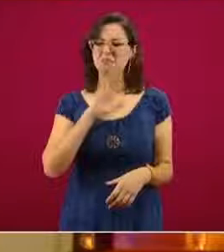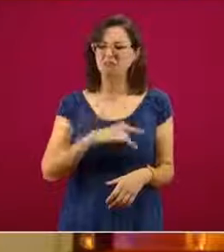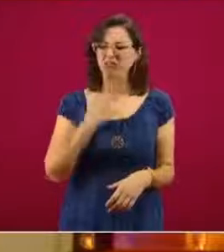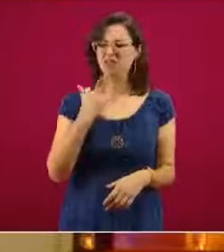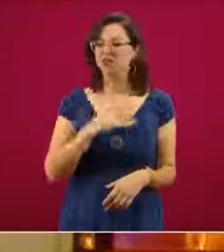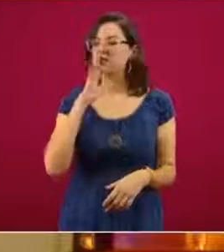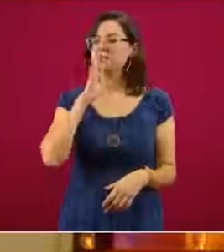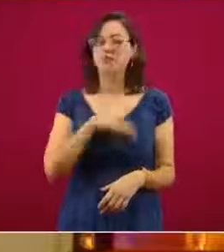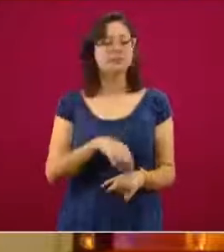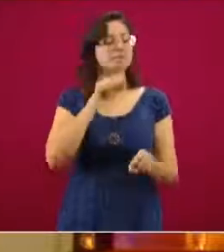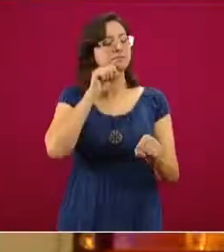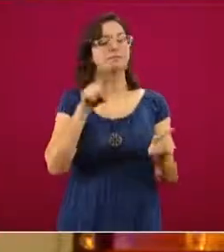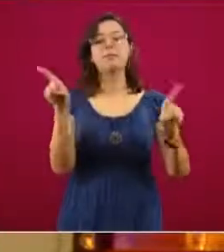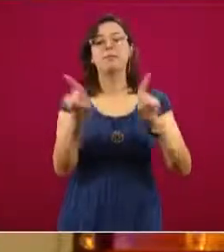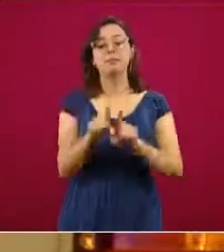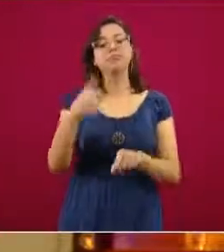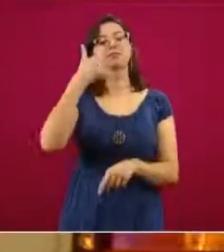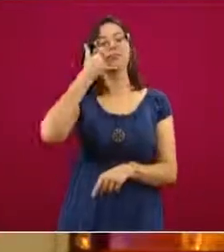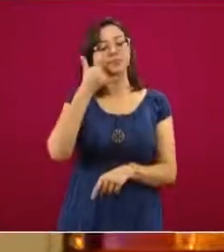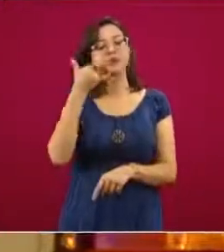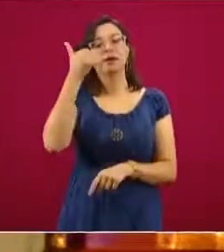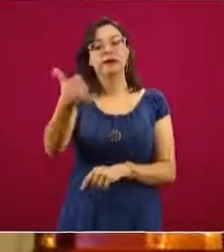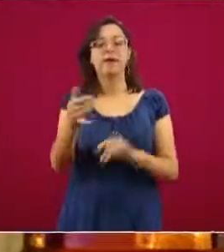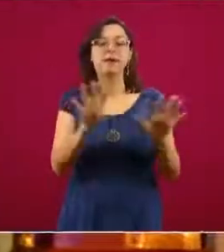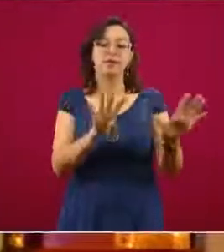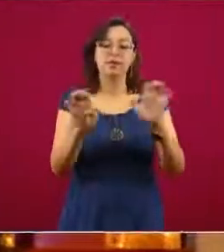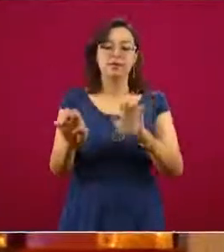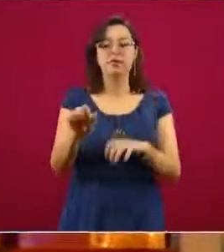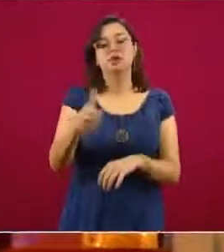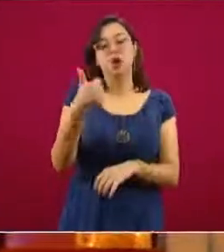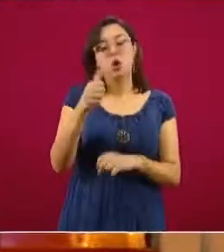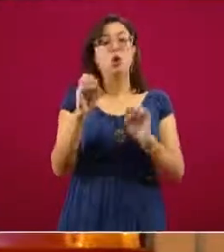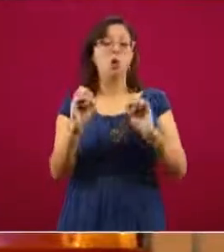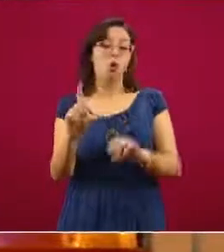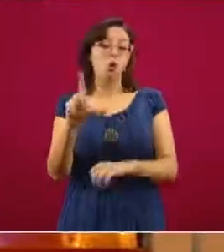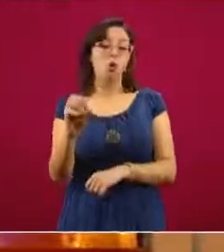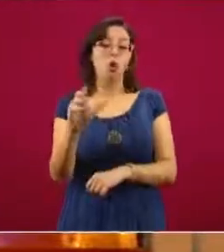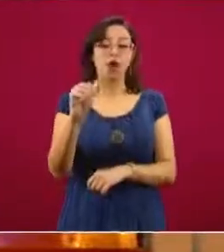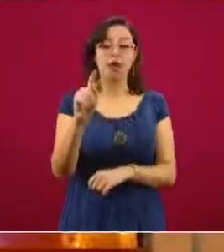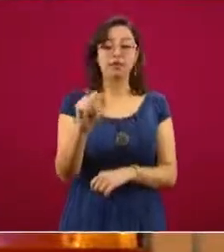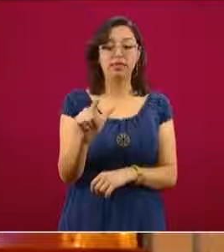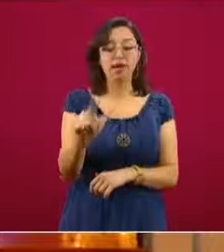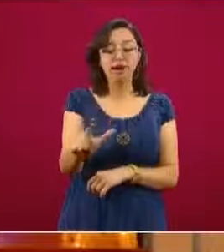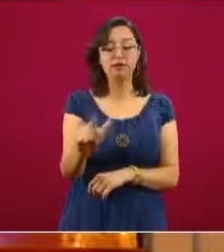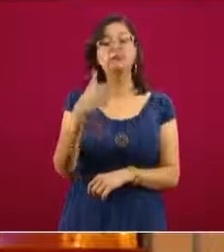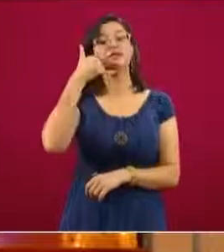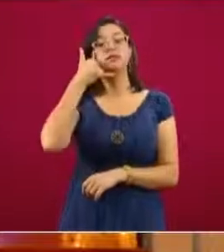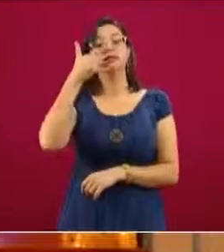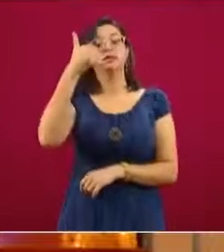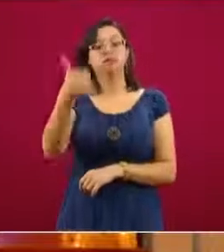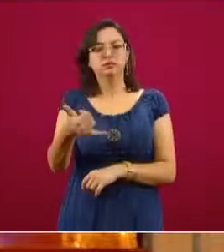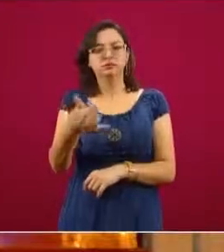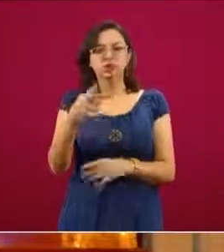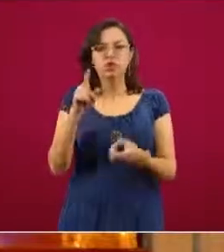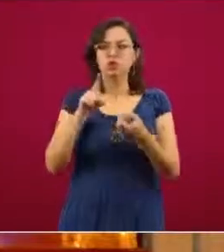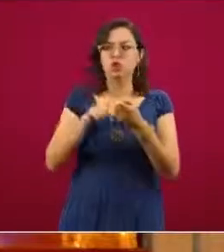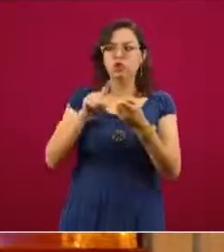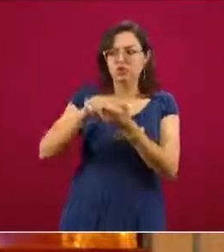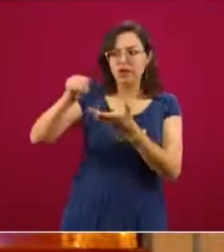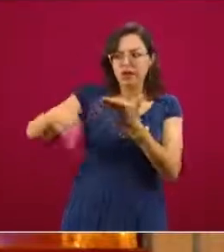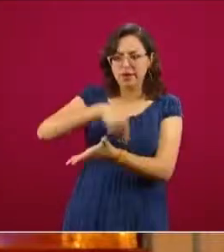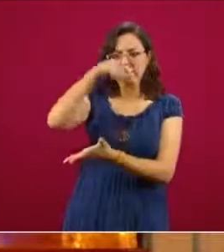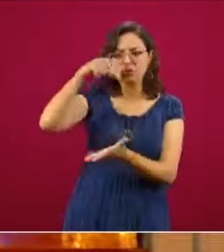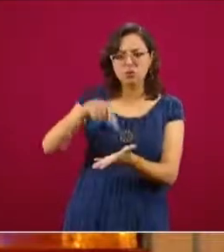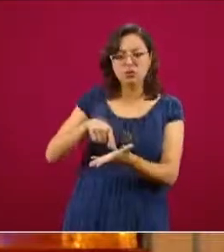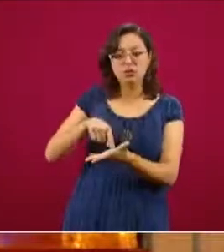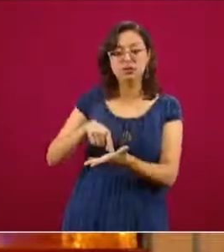mismo procedimiento. Llama al 911 o a Locatel y en ese momento ubicándolo, porque esa es la otra